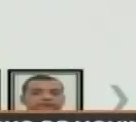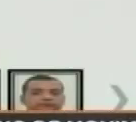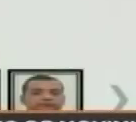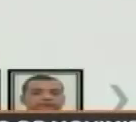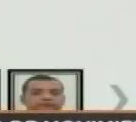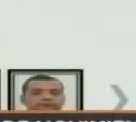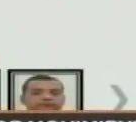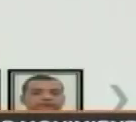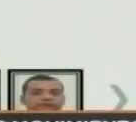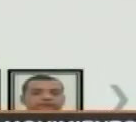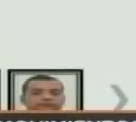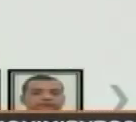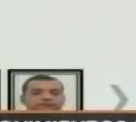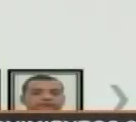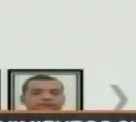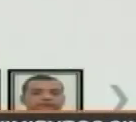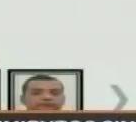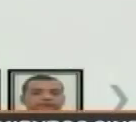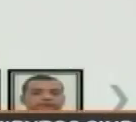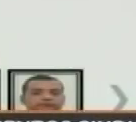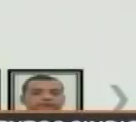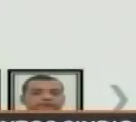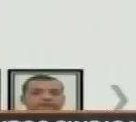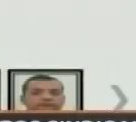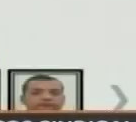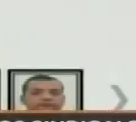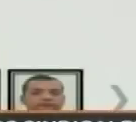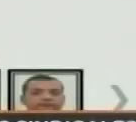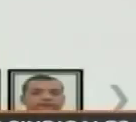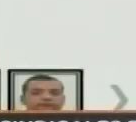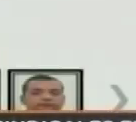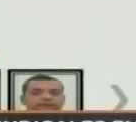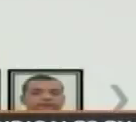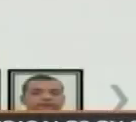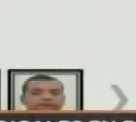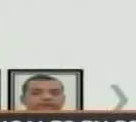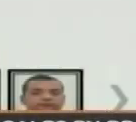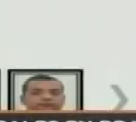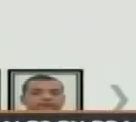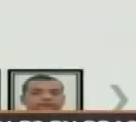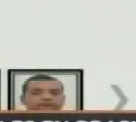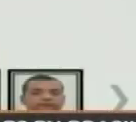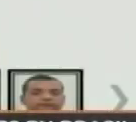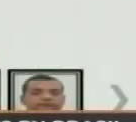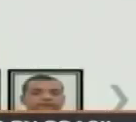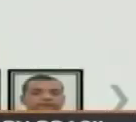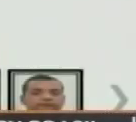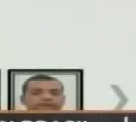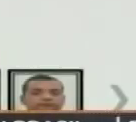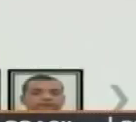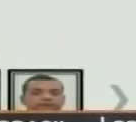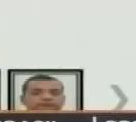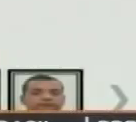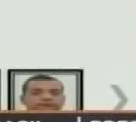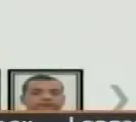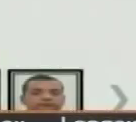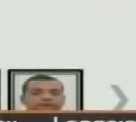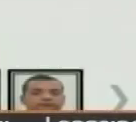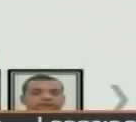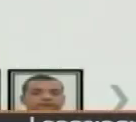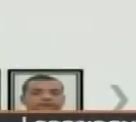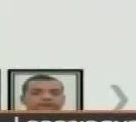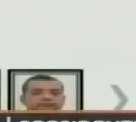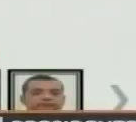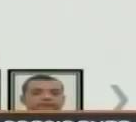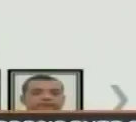imponer sus fines políticos. Segunda, la utilización de la violencia orquestada en los años